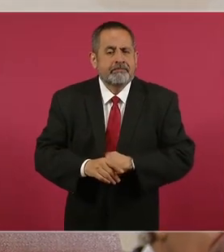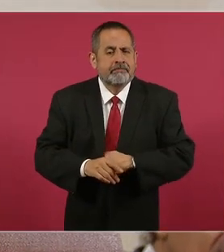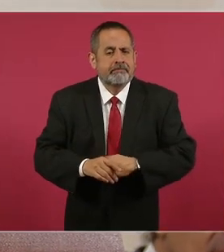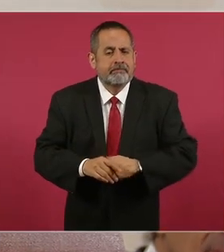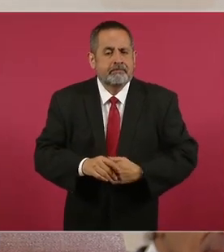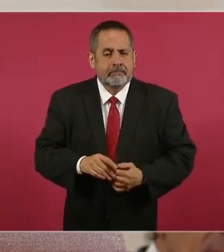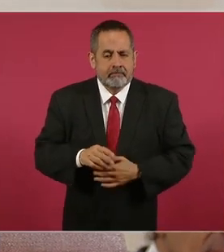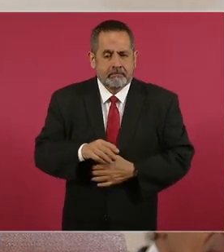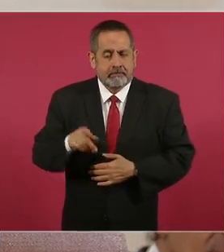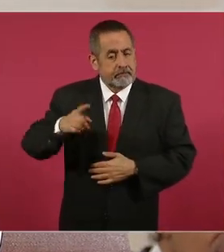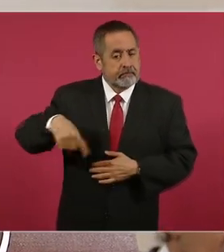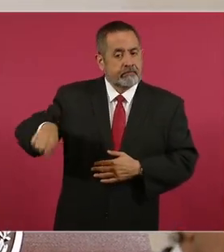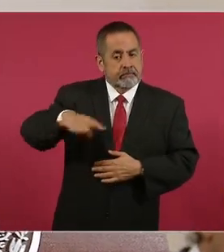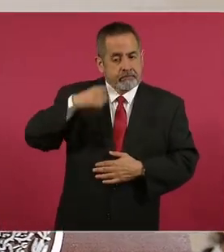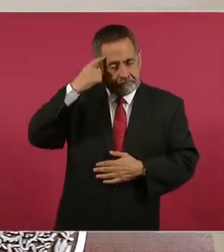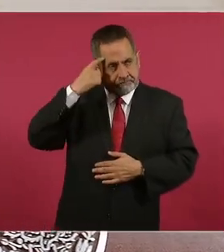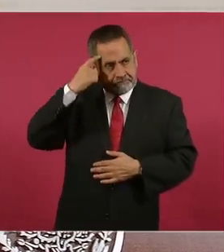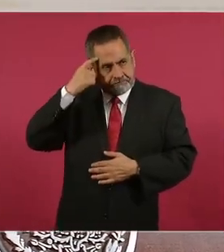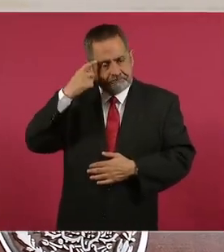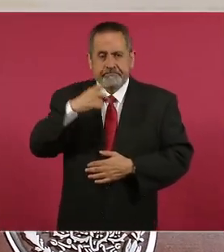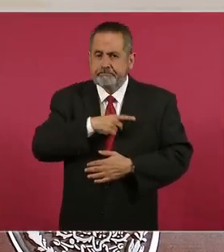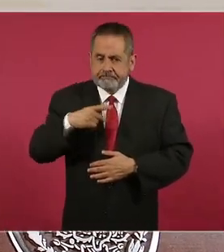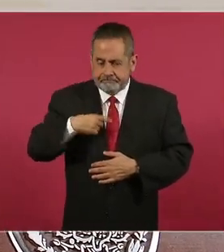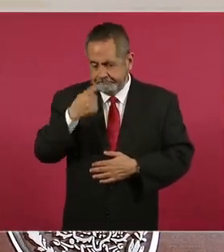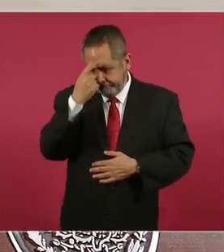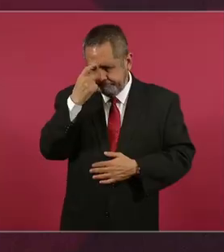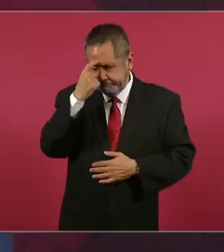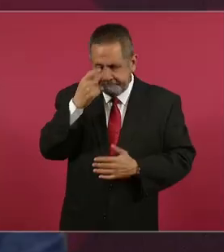Pero ellos deben de